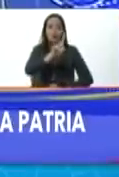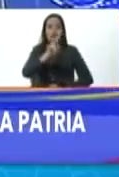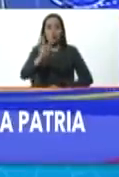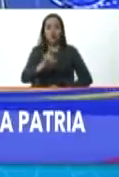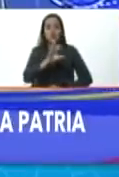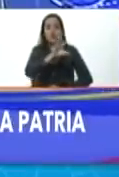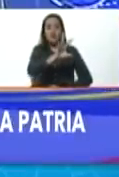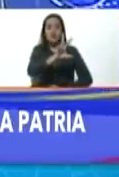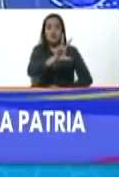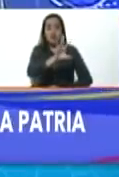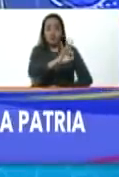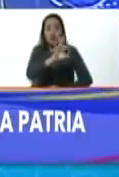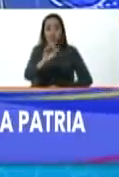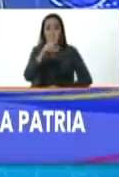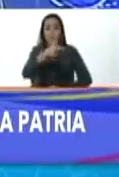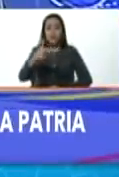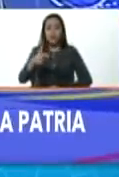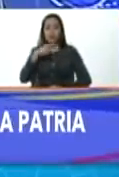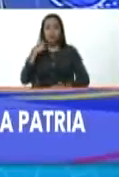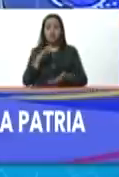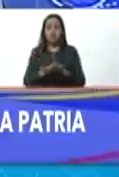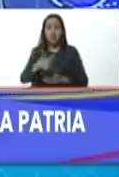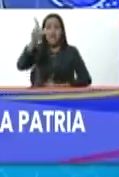personas fallecidas. Alemania,